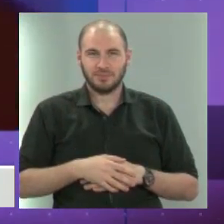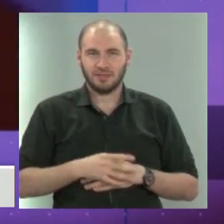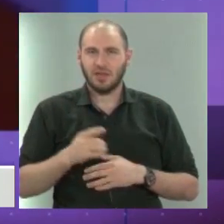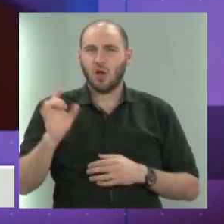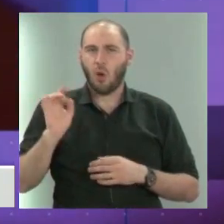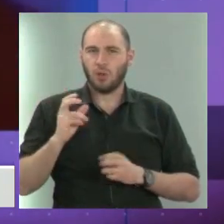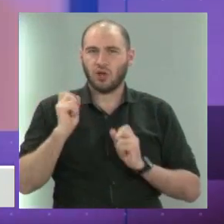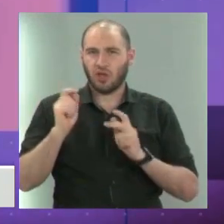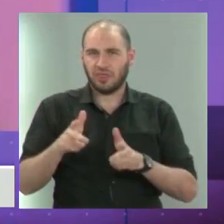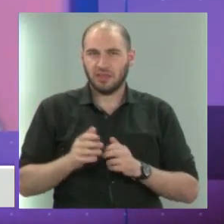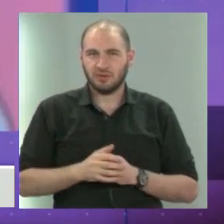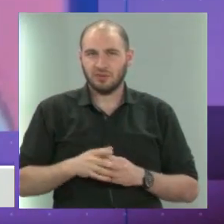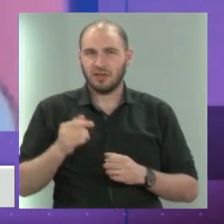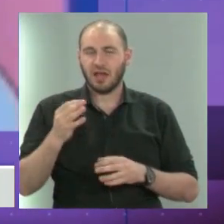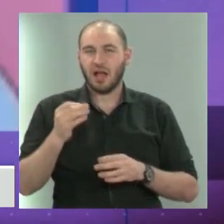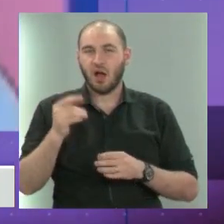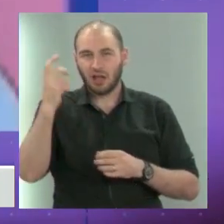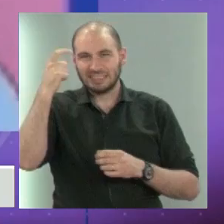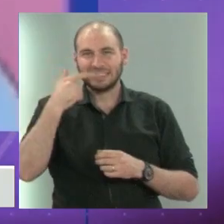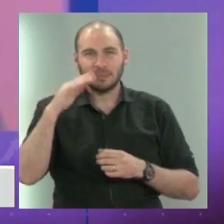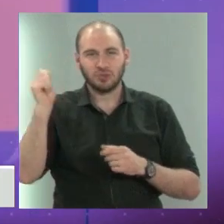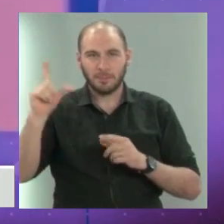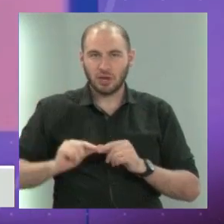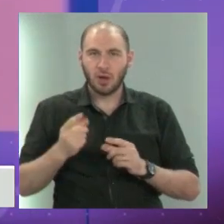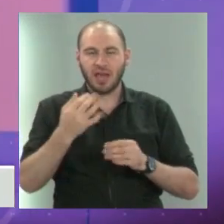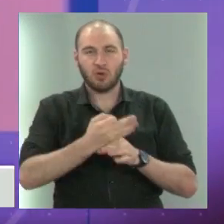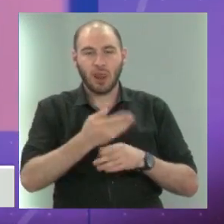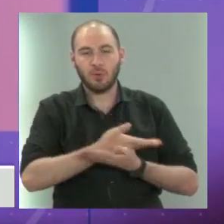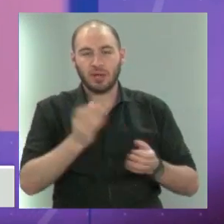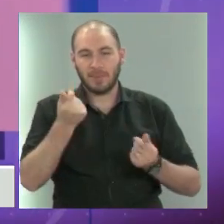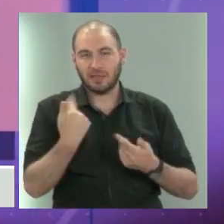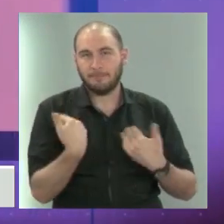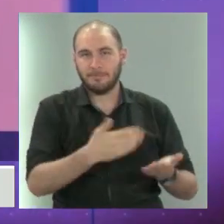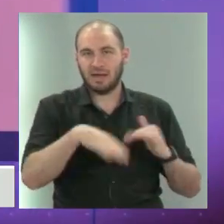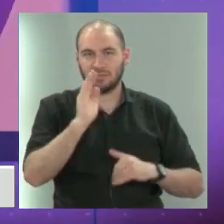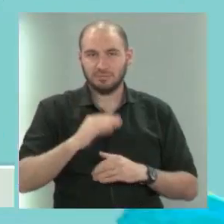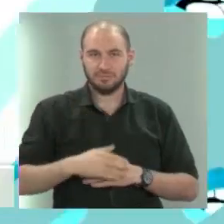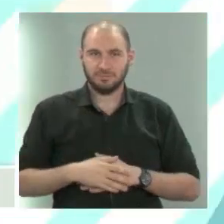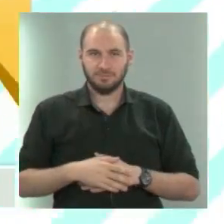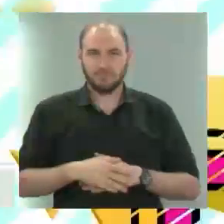Solo quiero decir una cosa, que haya menos Homero Simpsons y más dinero para escuelas públicas.